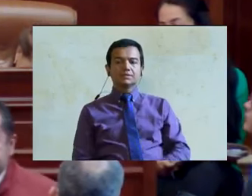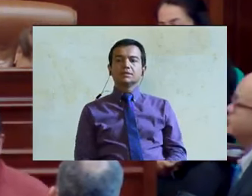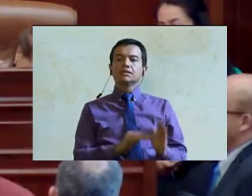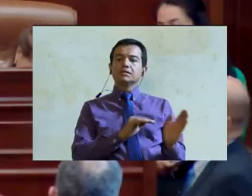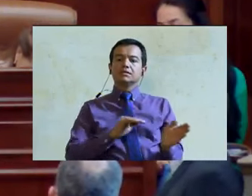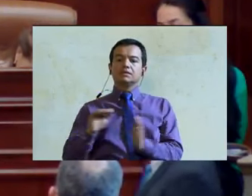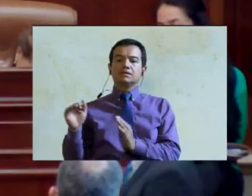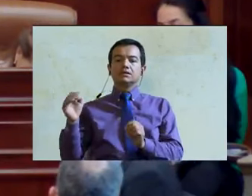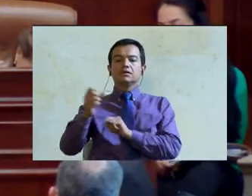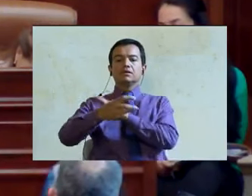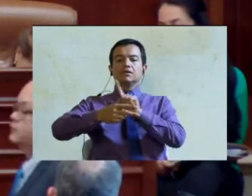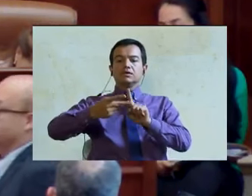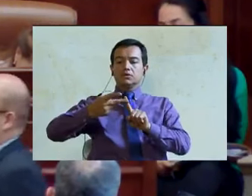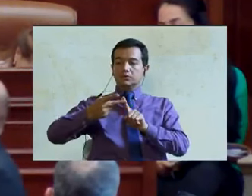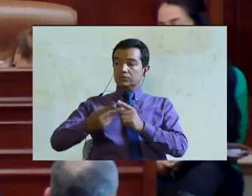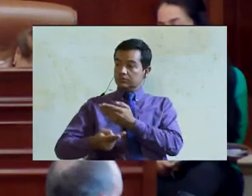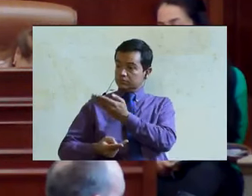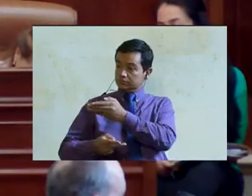señor